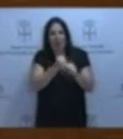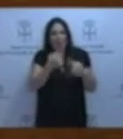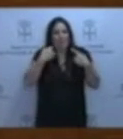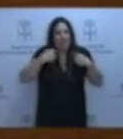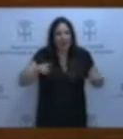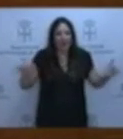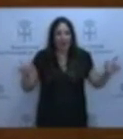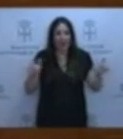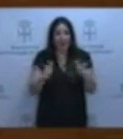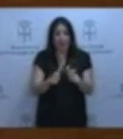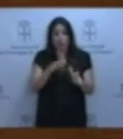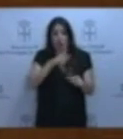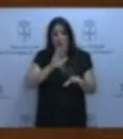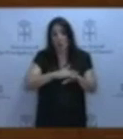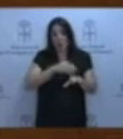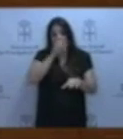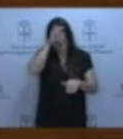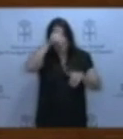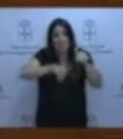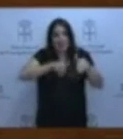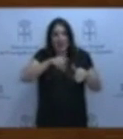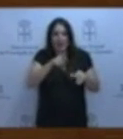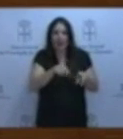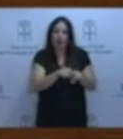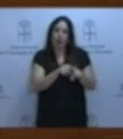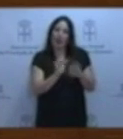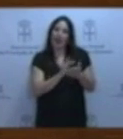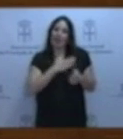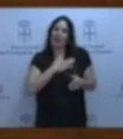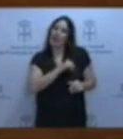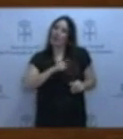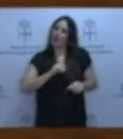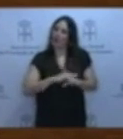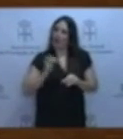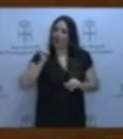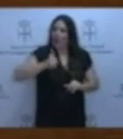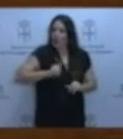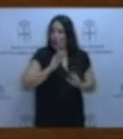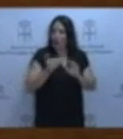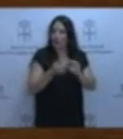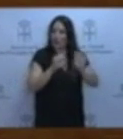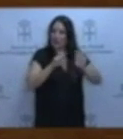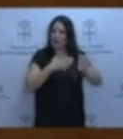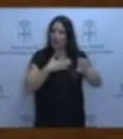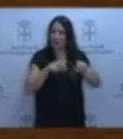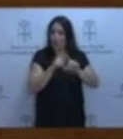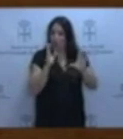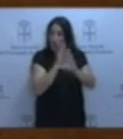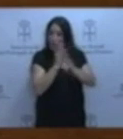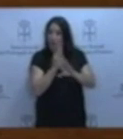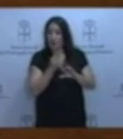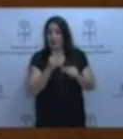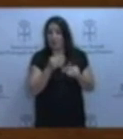de los sepultureros de la minería que tenían su propia agenda privada para enriquecerse con empresas fantasma que recibían subvenciones y cerraban a los pocos